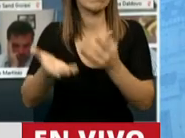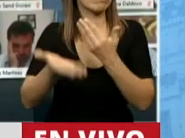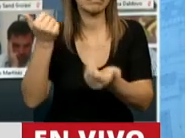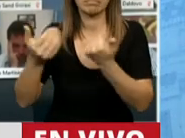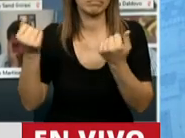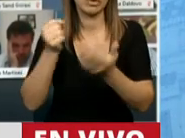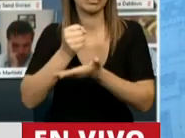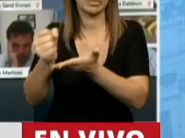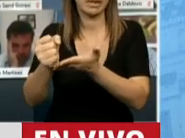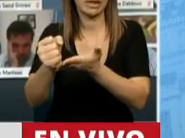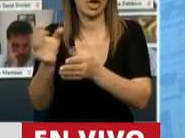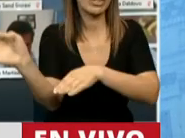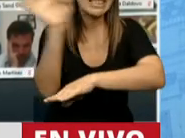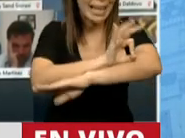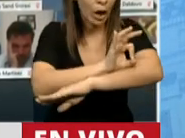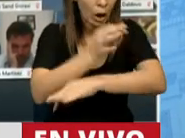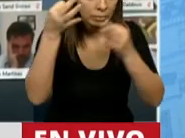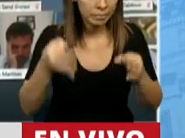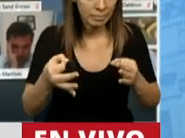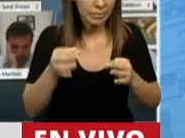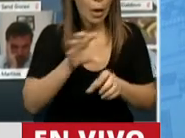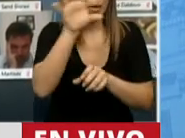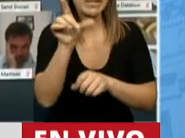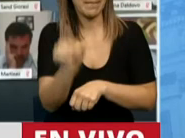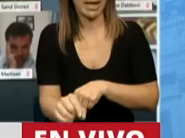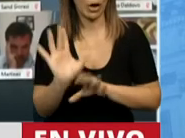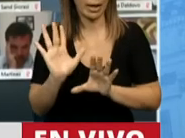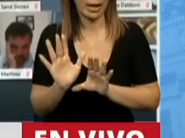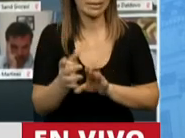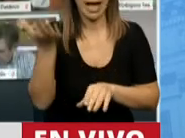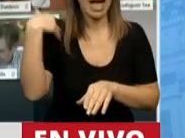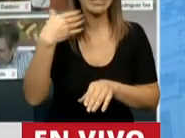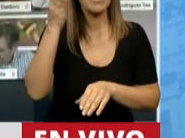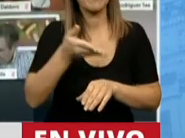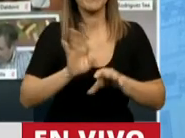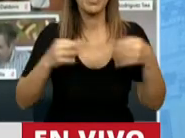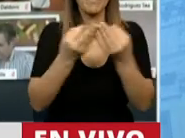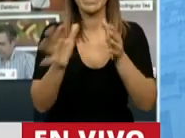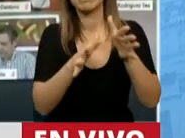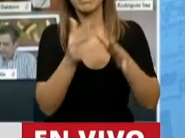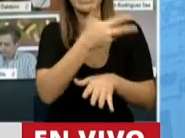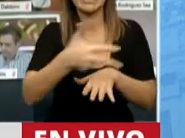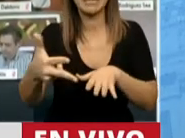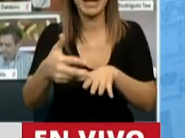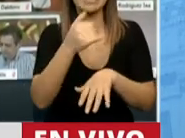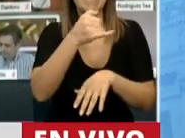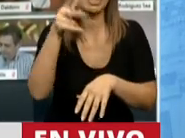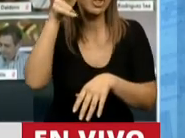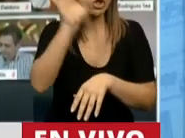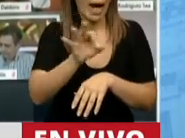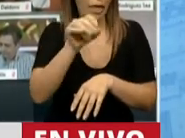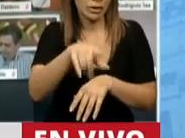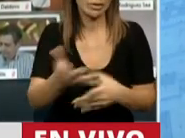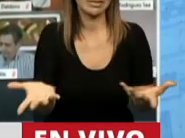patagónicas, llevarlo a cero. Provincias donde hemos tenido promedios de estas últimas 3 semanas de unos 8 grados bajo cero, donde la